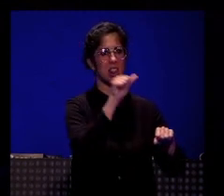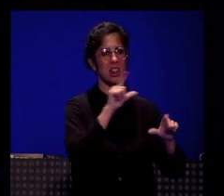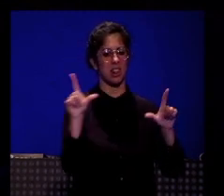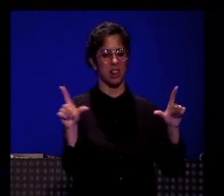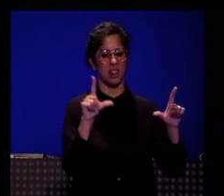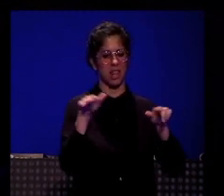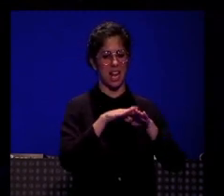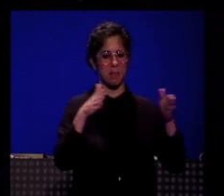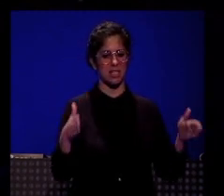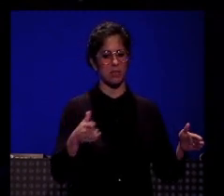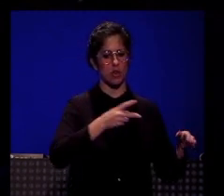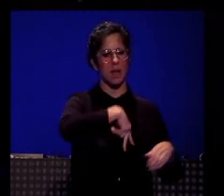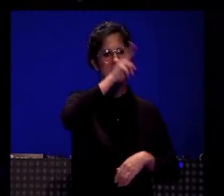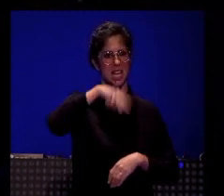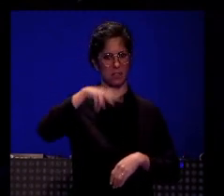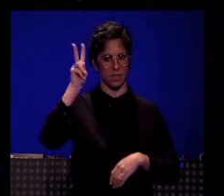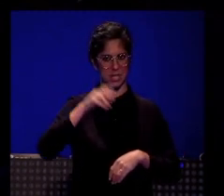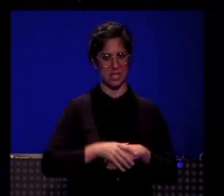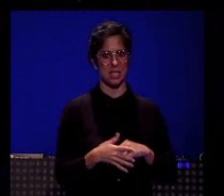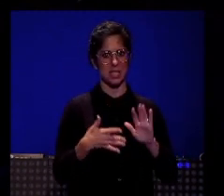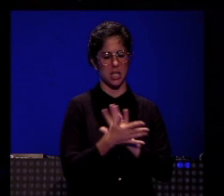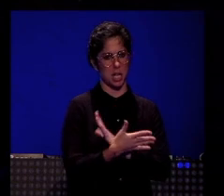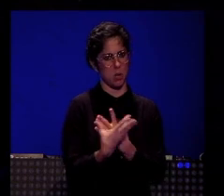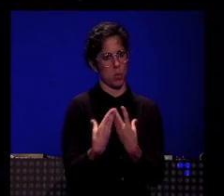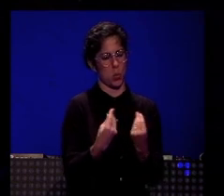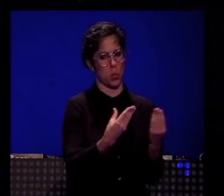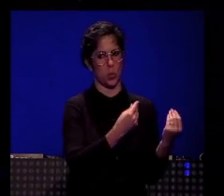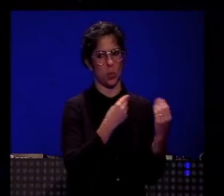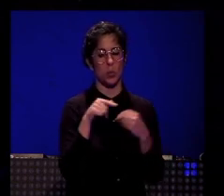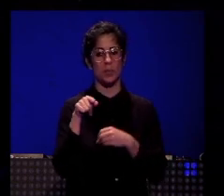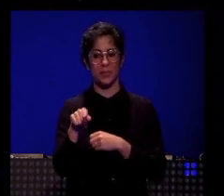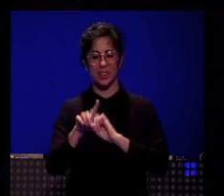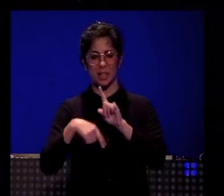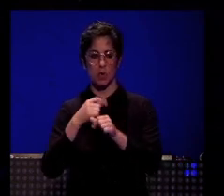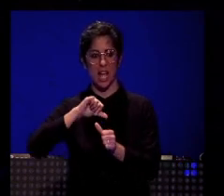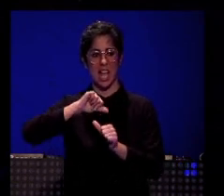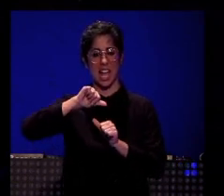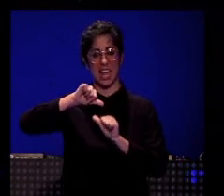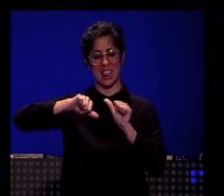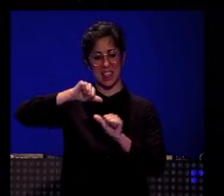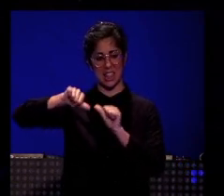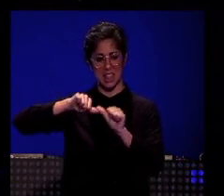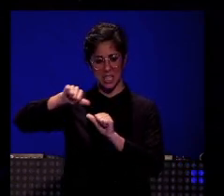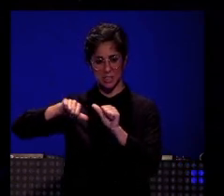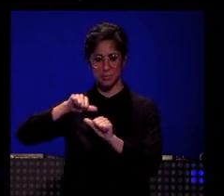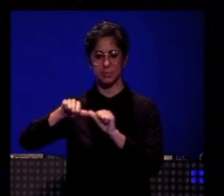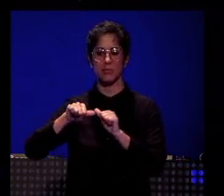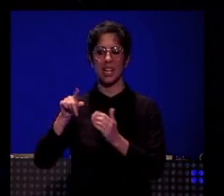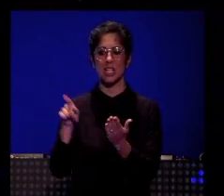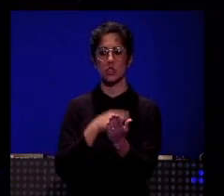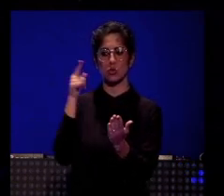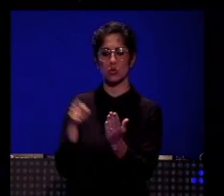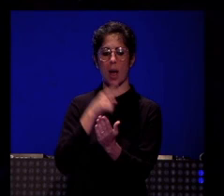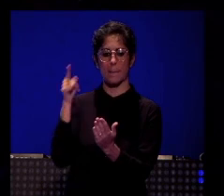es bastante no en cambio entender se producen 14 millones de swaps no se sabe lo que son los swap son los de deslizamiento